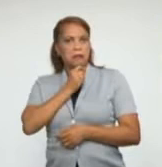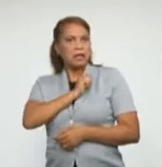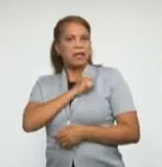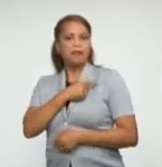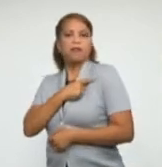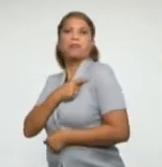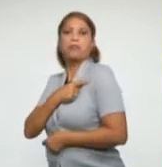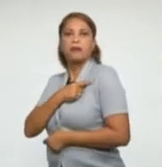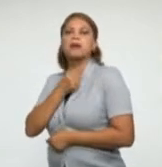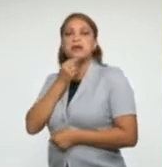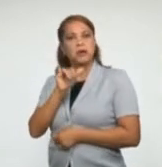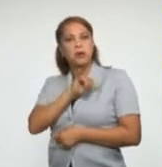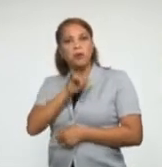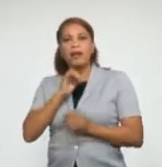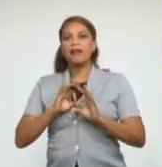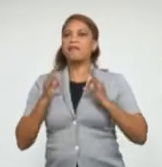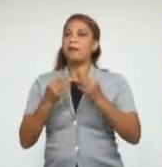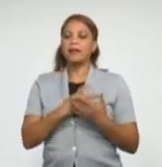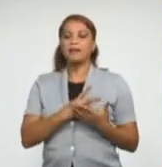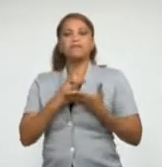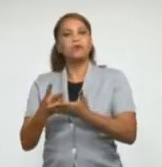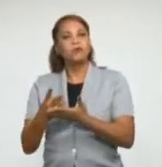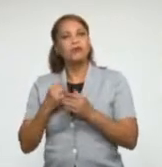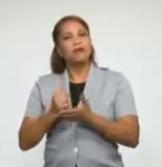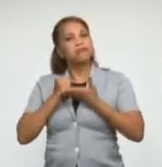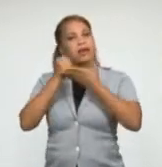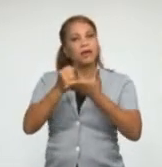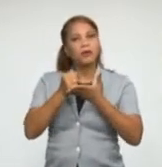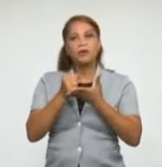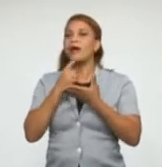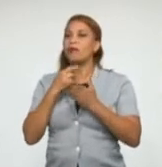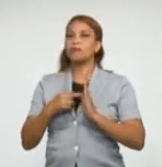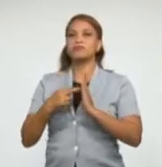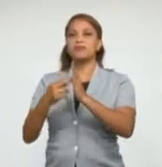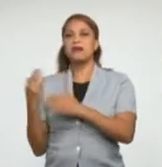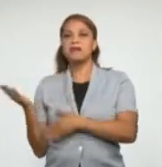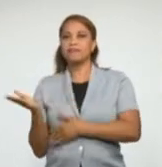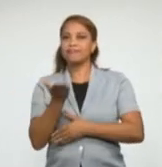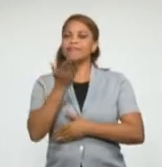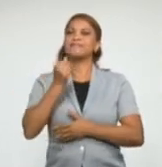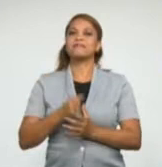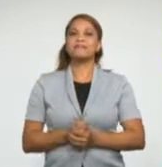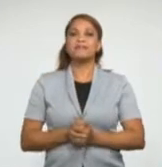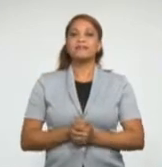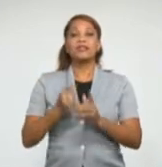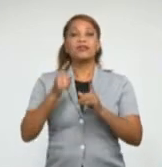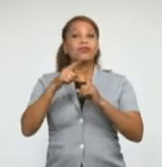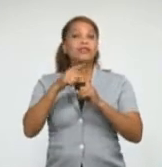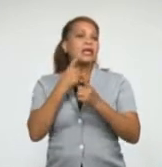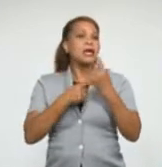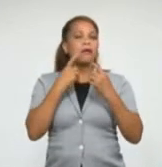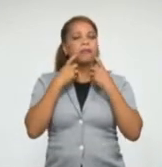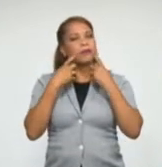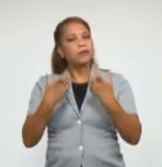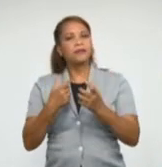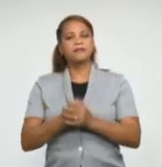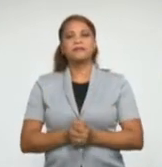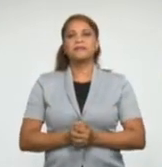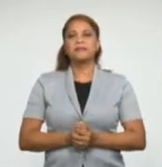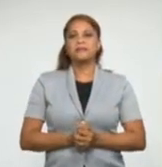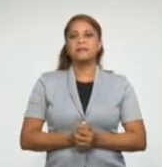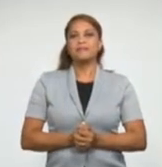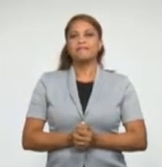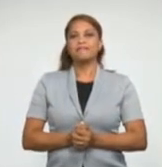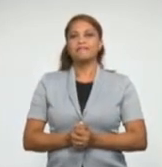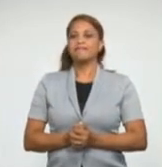la familia poner la voluntad y poner la responsabilidad, eso es tarea, eso es una tarea que se impone. Claro. Avanza